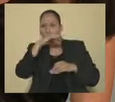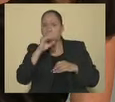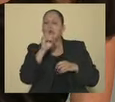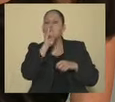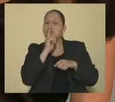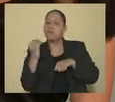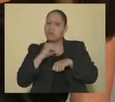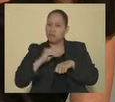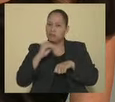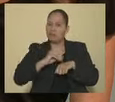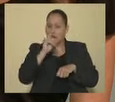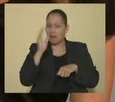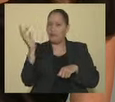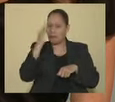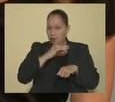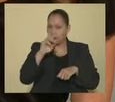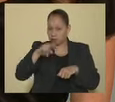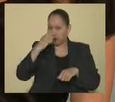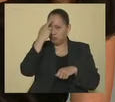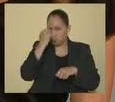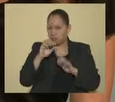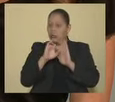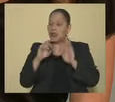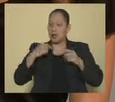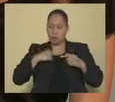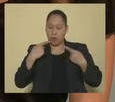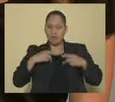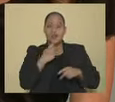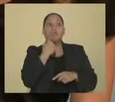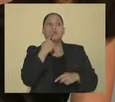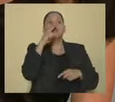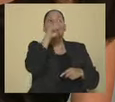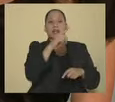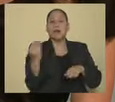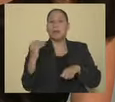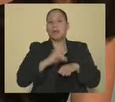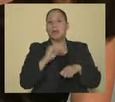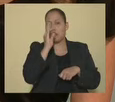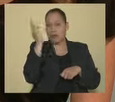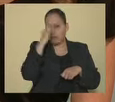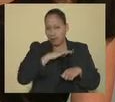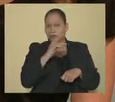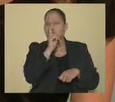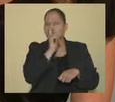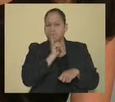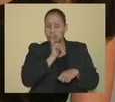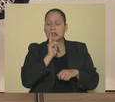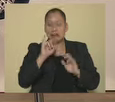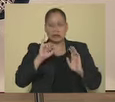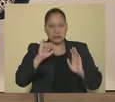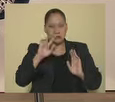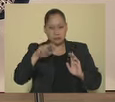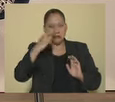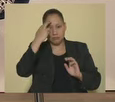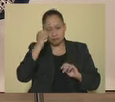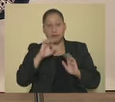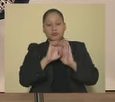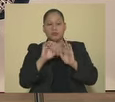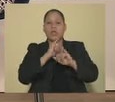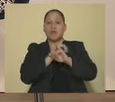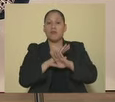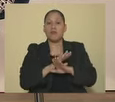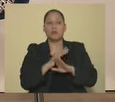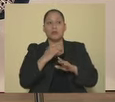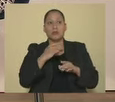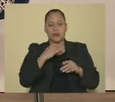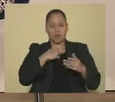declaraciones falsas, incluso la gente que demanda, demanda falsamente. Okay. La información que yo les di